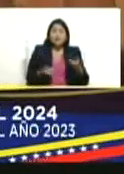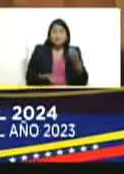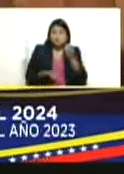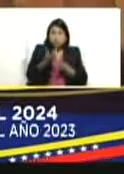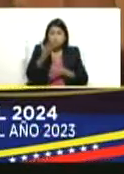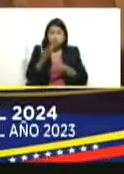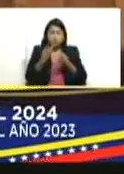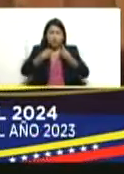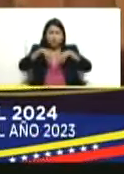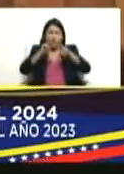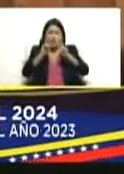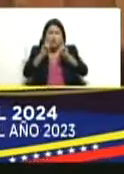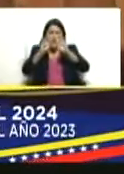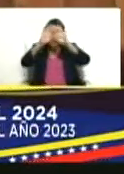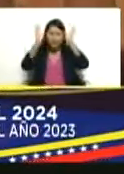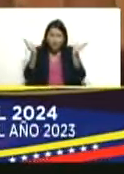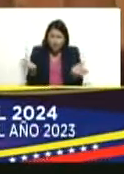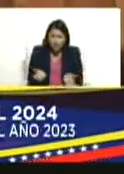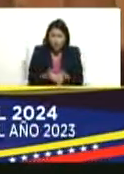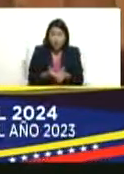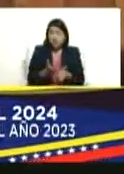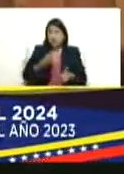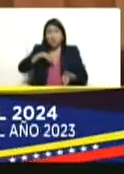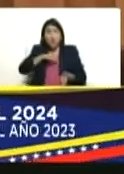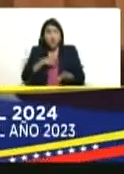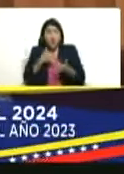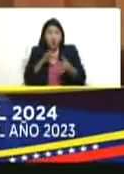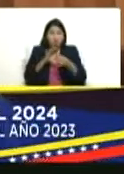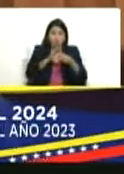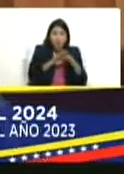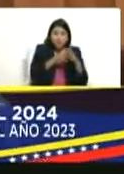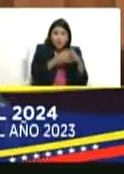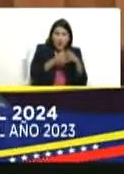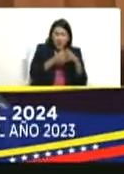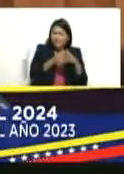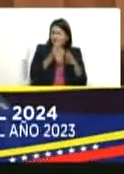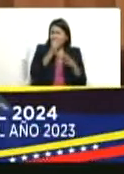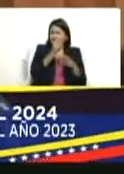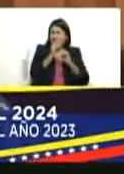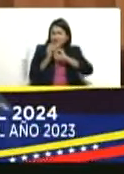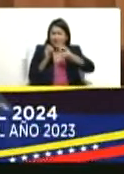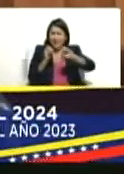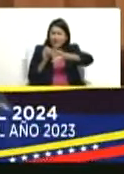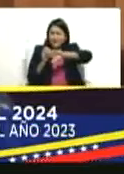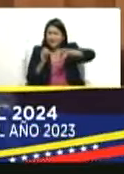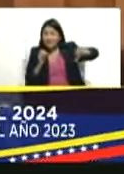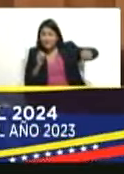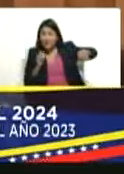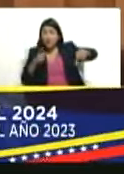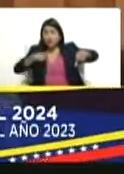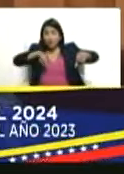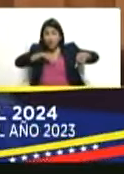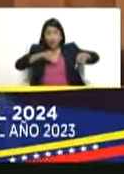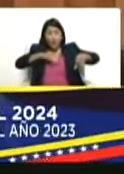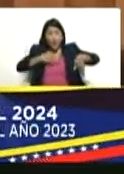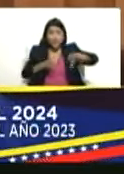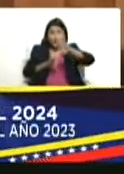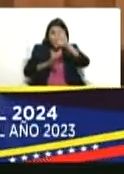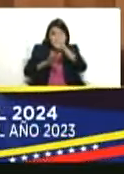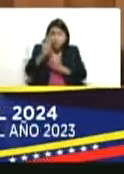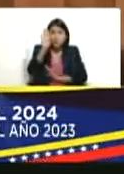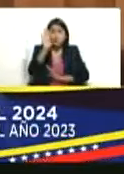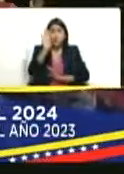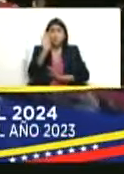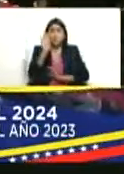mundo y ya no dependemos ni de gringos ni de nadie en este mundo para invertir, para prosperar, para progresar,